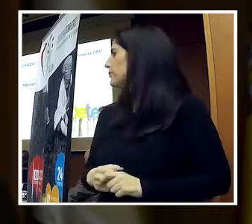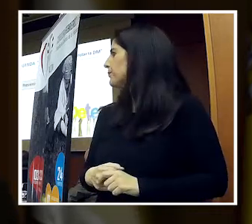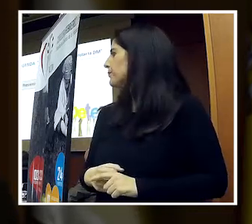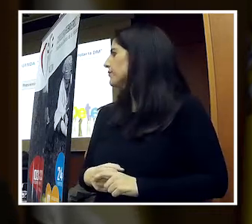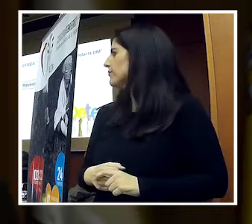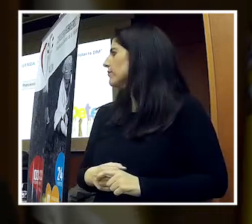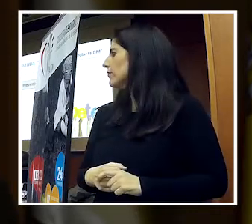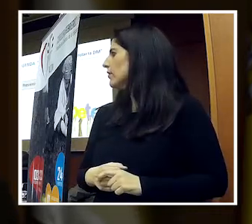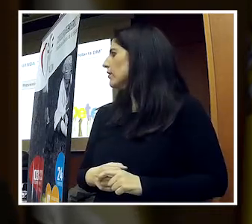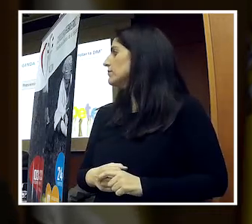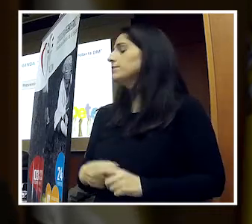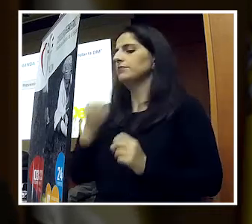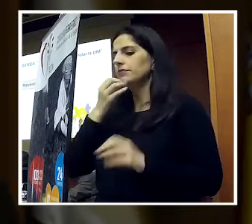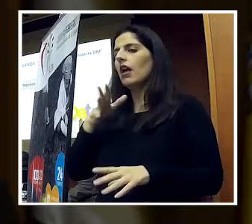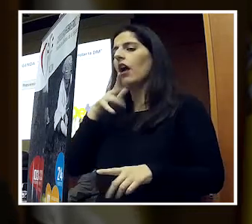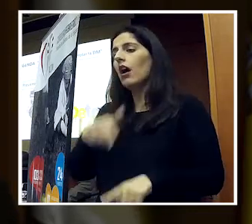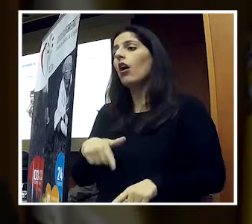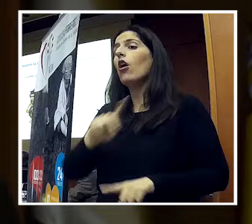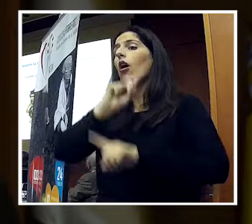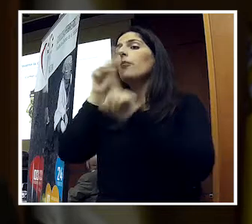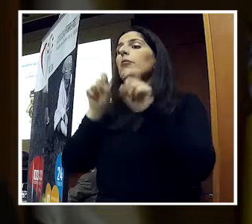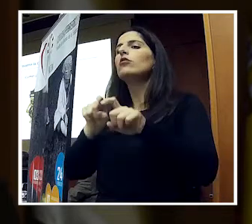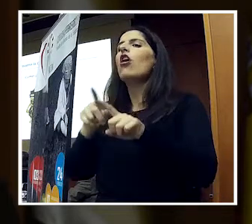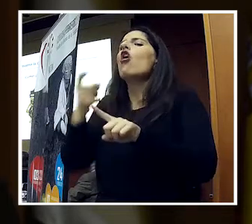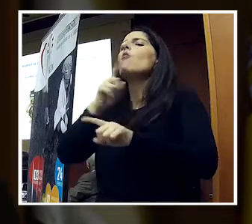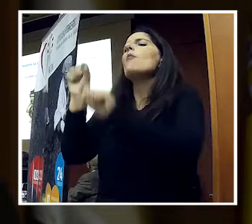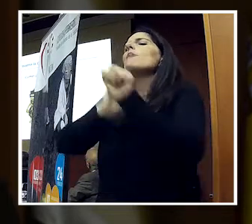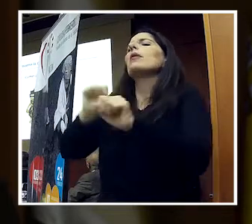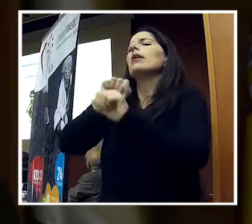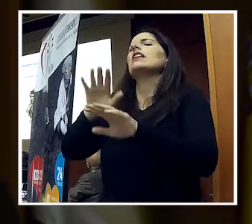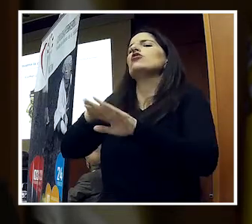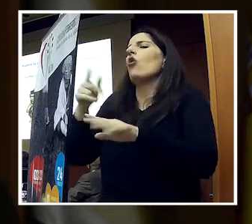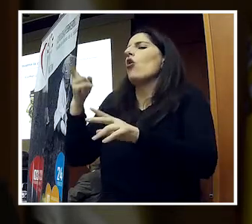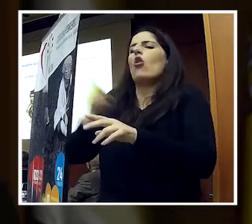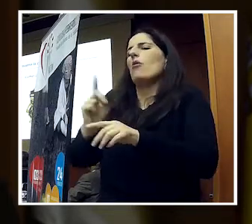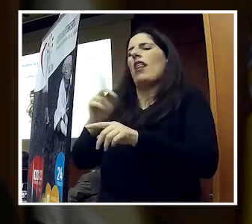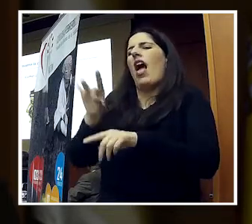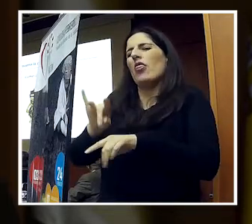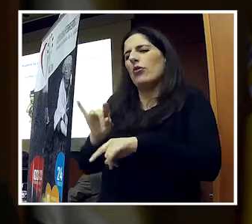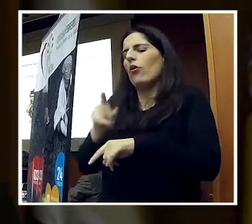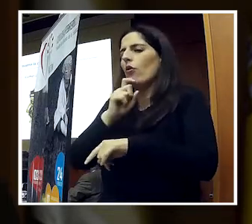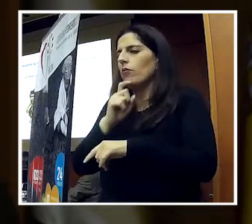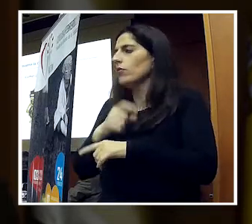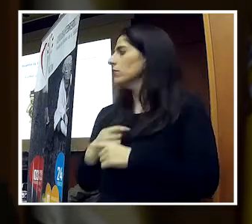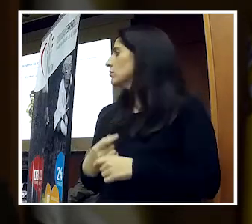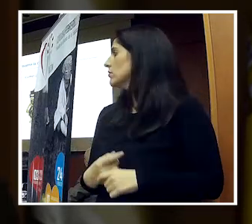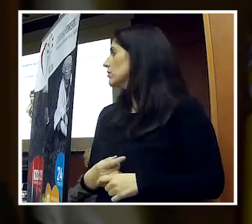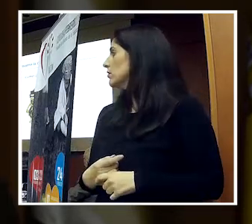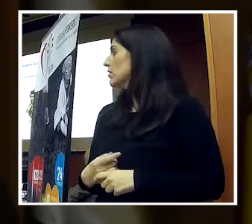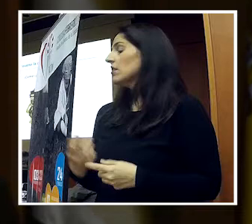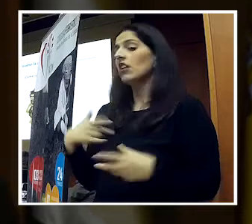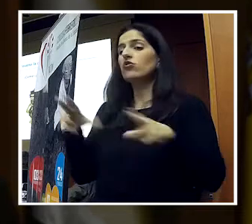insulina. Bien, a la pregunta, prevenir la diabetes. Bueno, pues también lo hemos visto antes, ¿no? Desgraciadamente